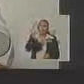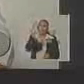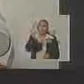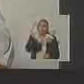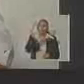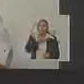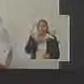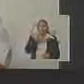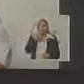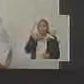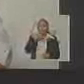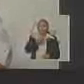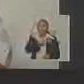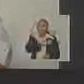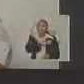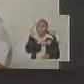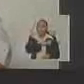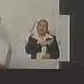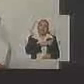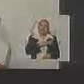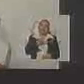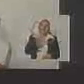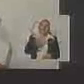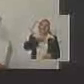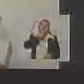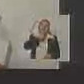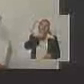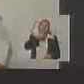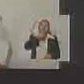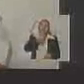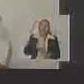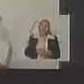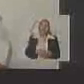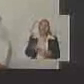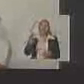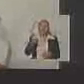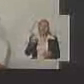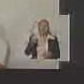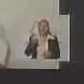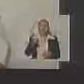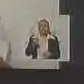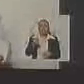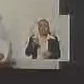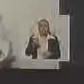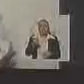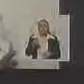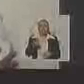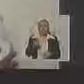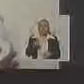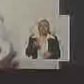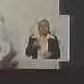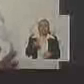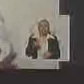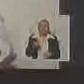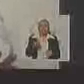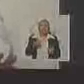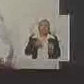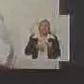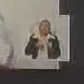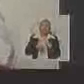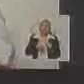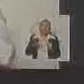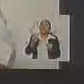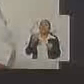o padres solteros, que también llega a ser el caso, necesitan tener un lugar donde sus